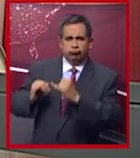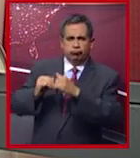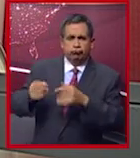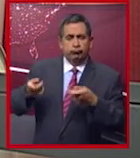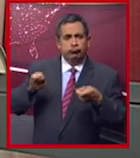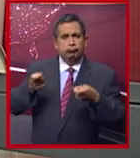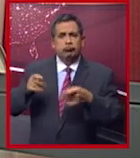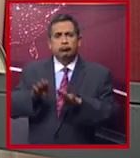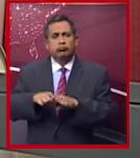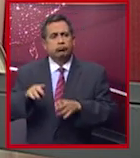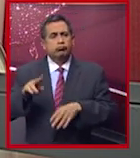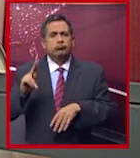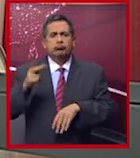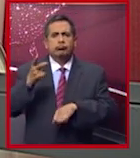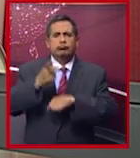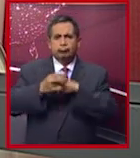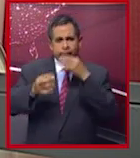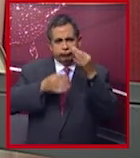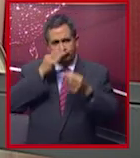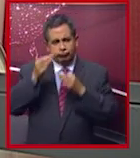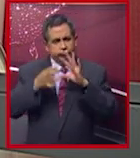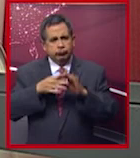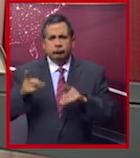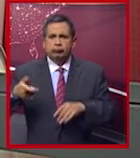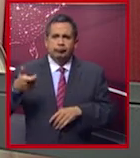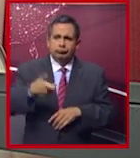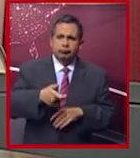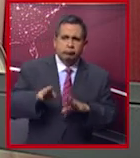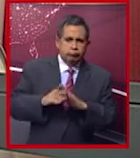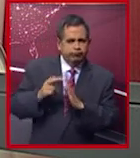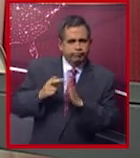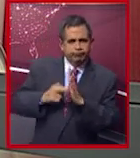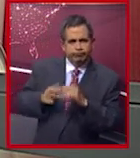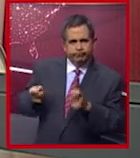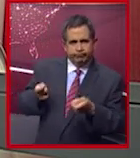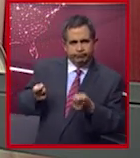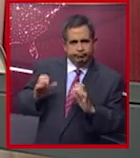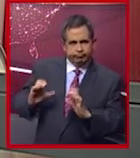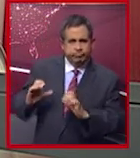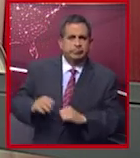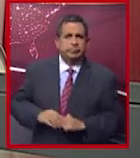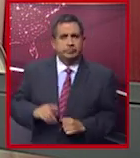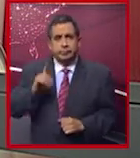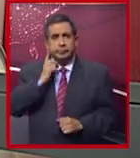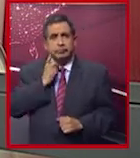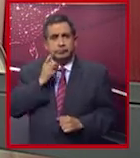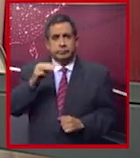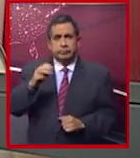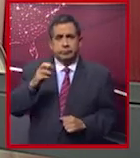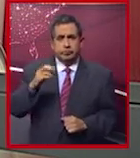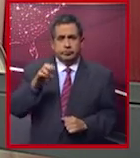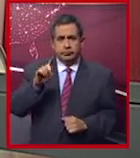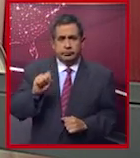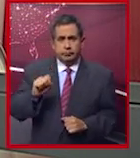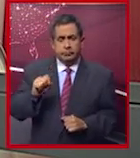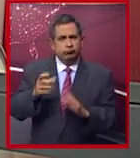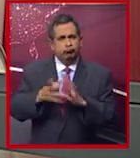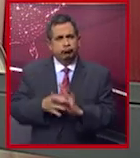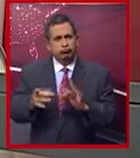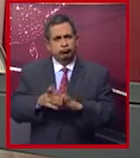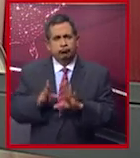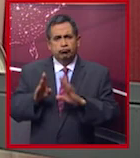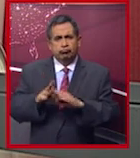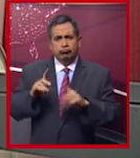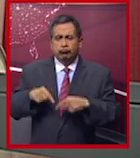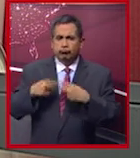deberán comprar espacios para la publicidad oficial. Al presentar el dictamen, la diputada Mercedes Guillén expuso el propósito de poner